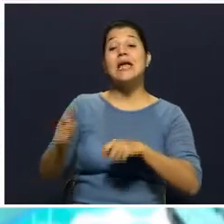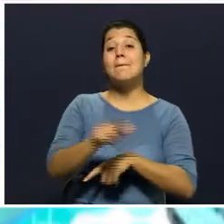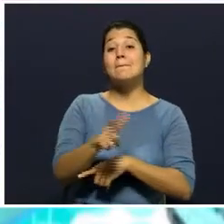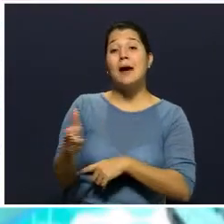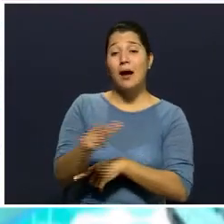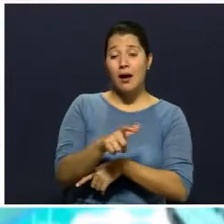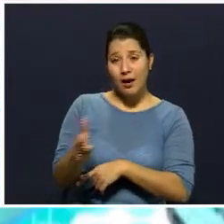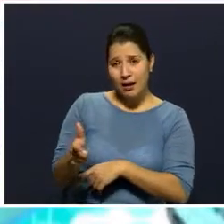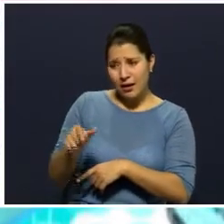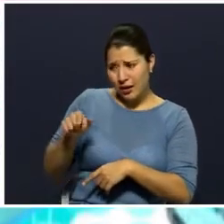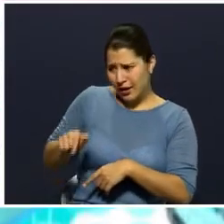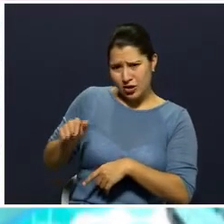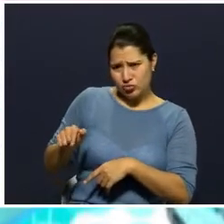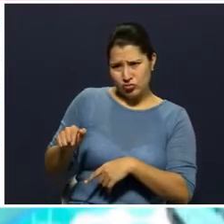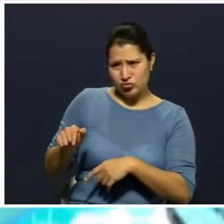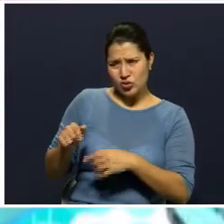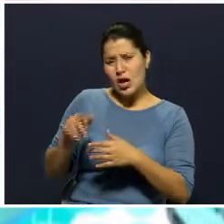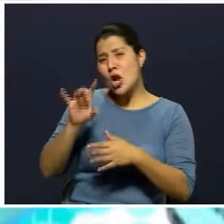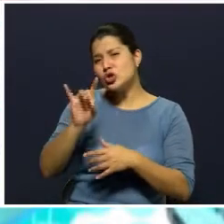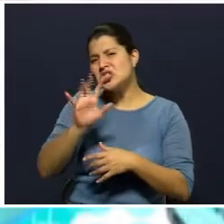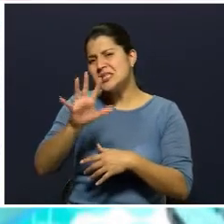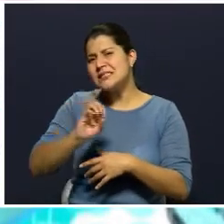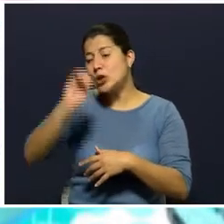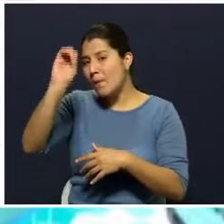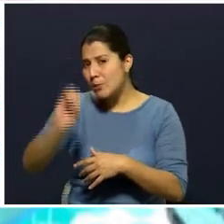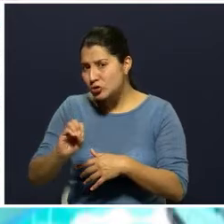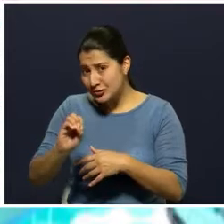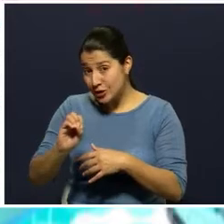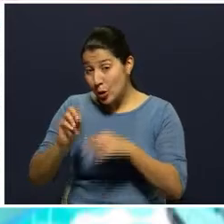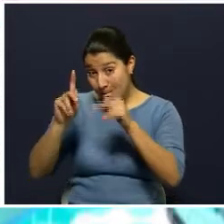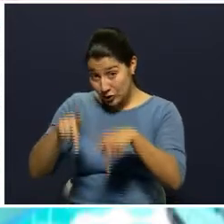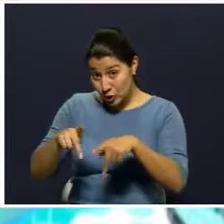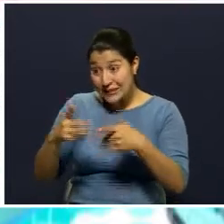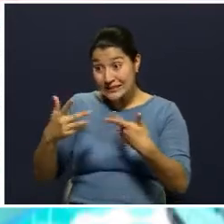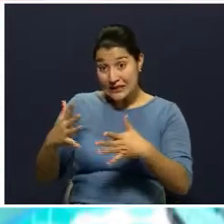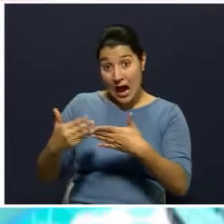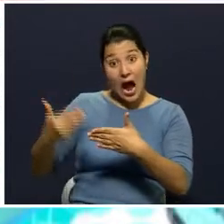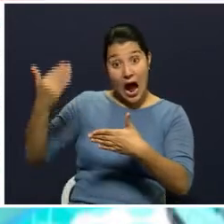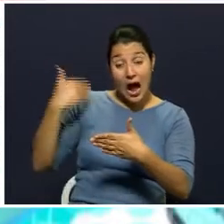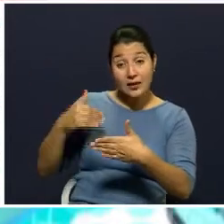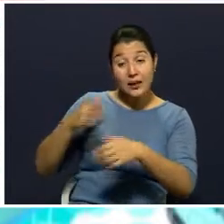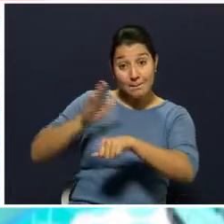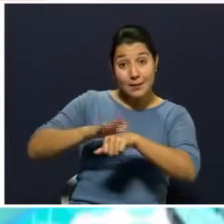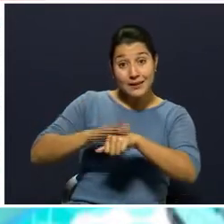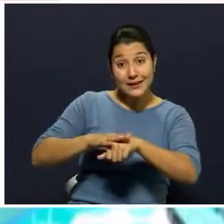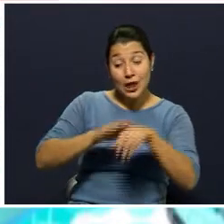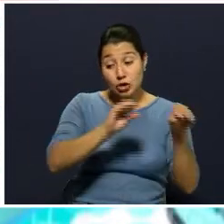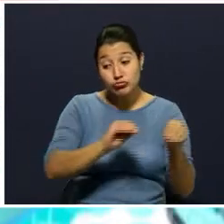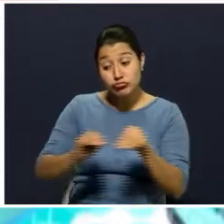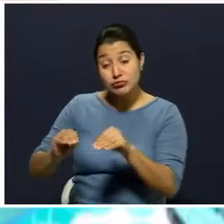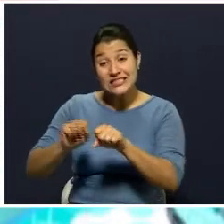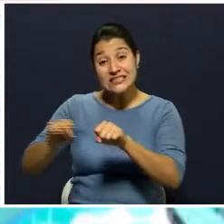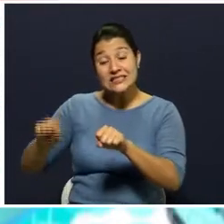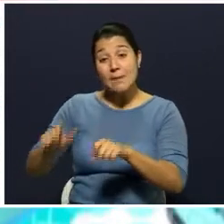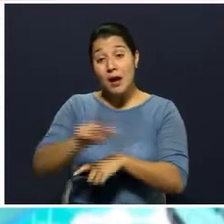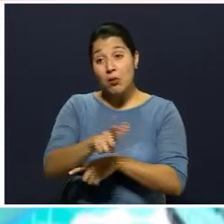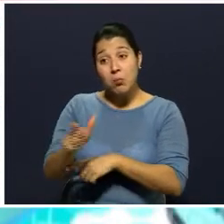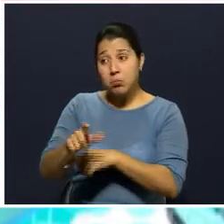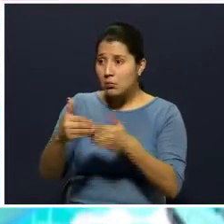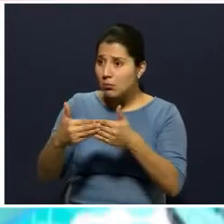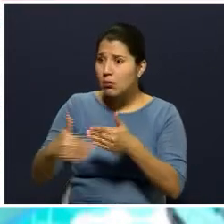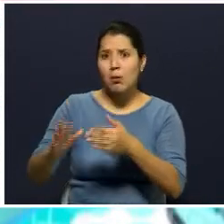régimen semi-institucional no cometen otro delito, finalizan su condena, terminan y salen en libertad y están haciendo la vida